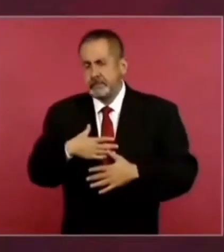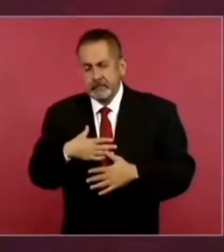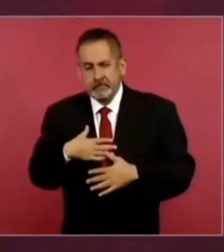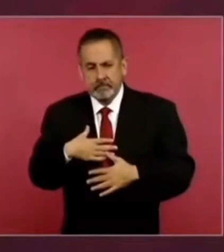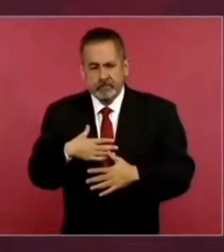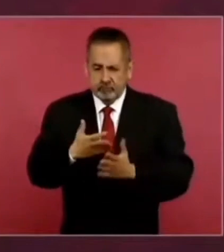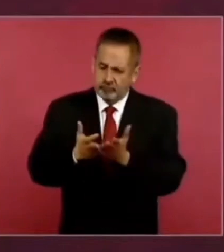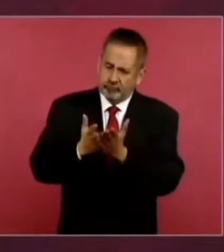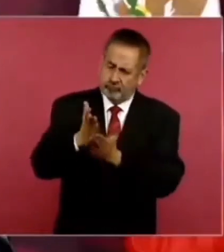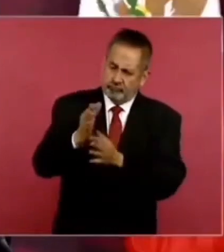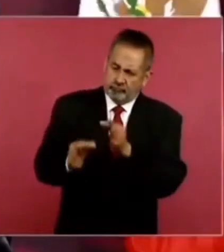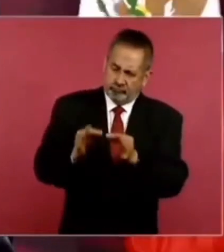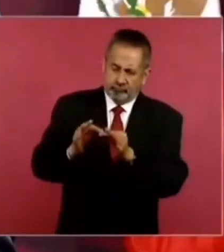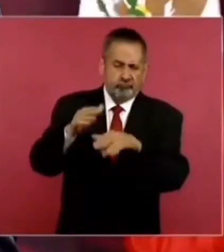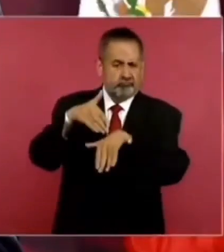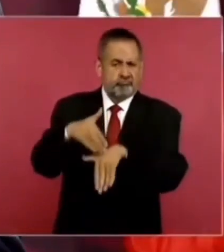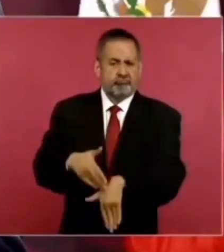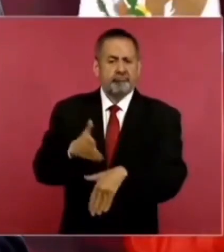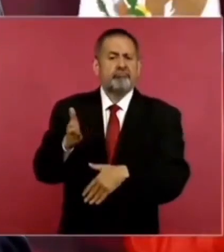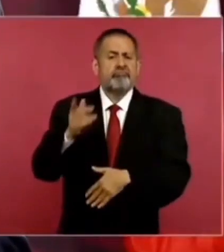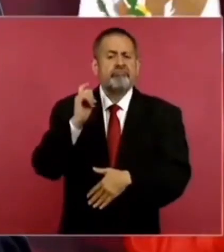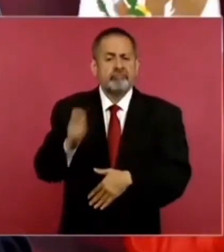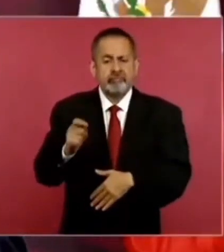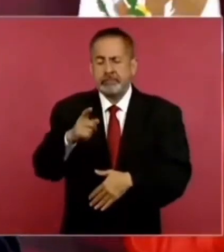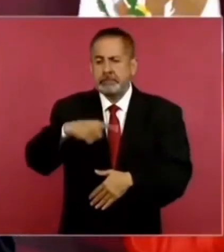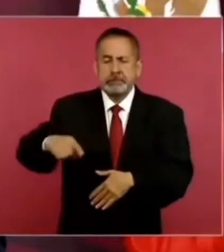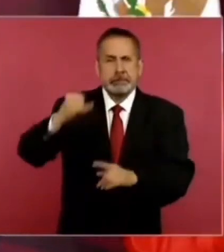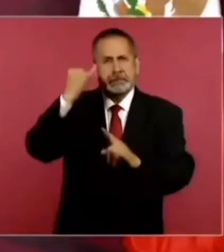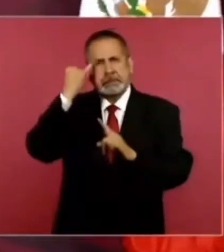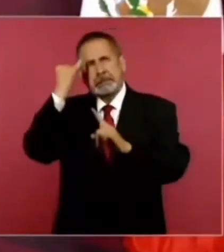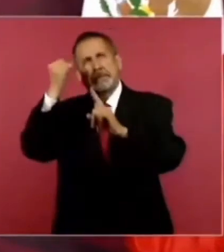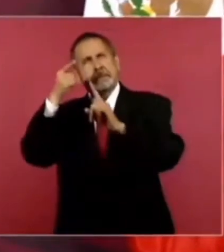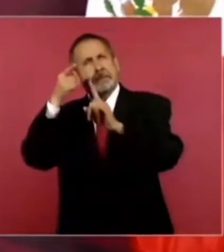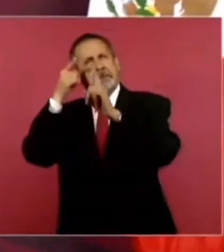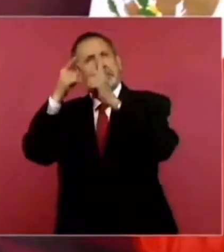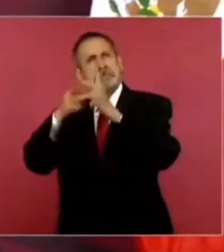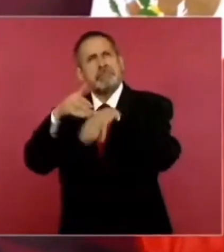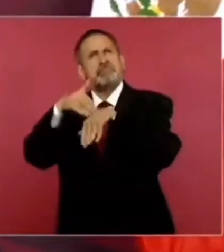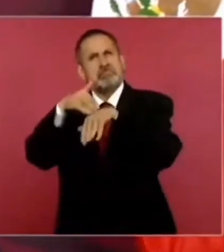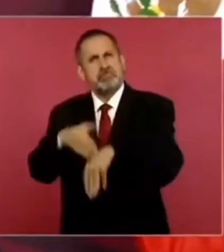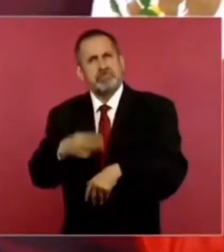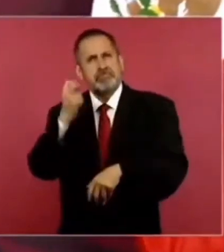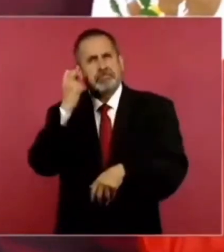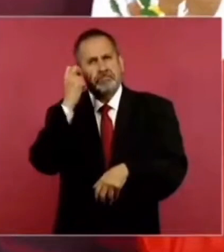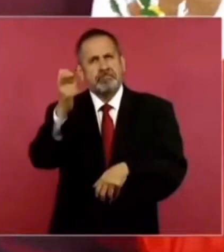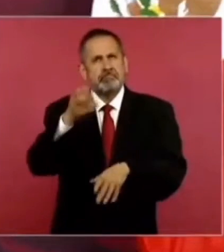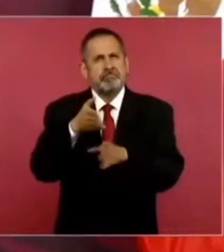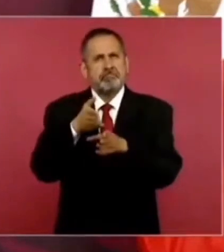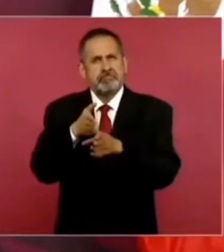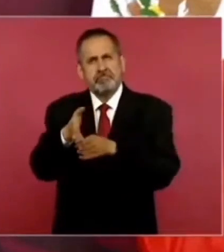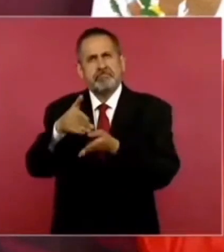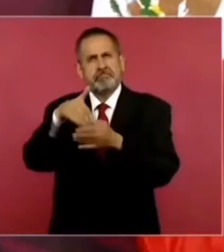la lealtad tiene que ser a los ideales, a los principios,